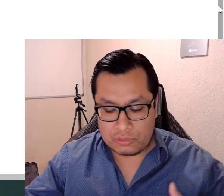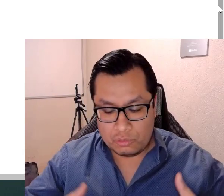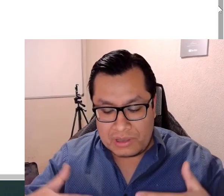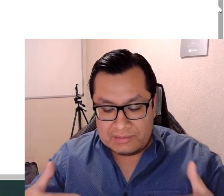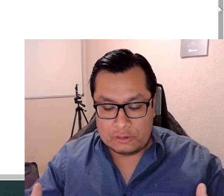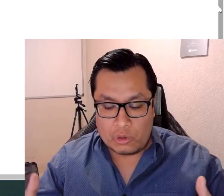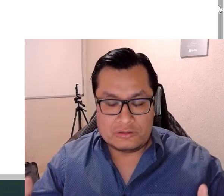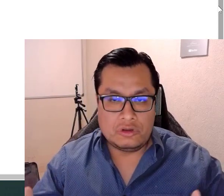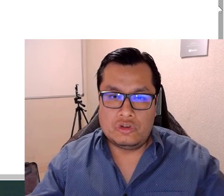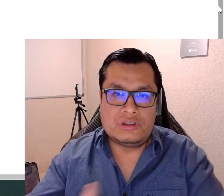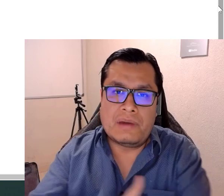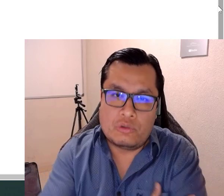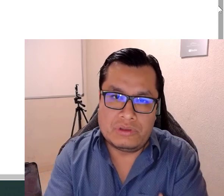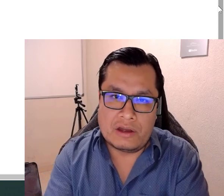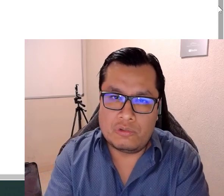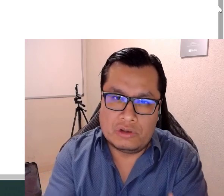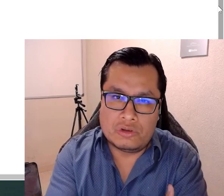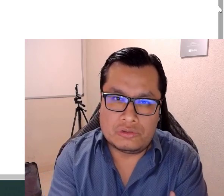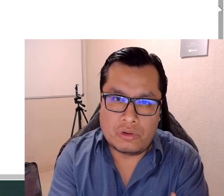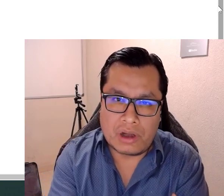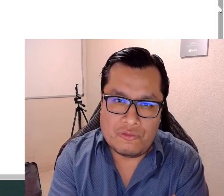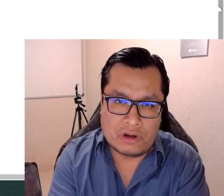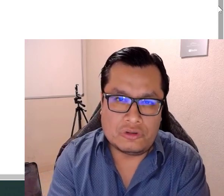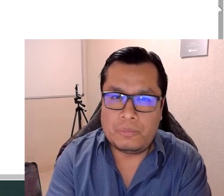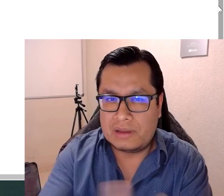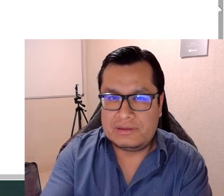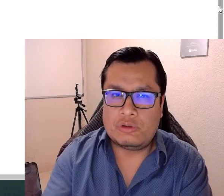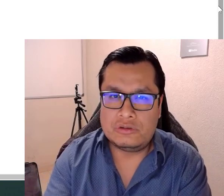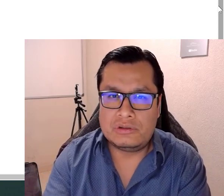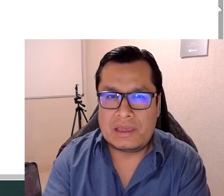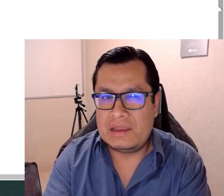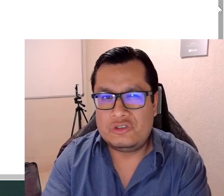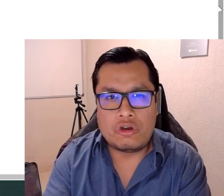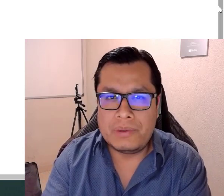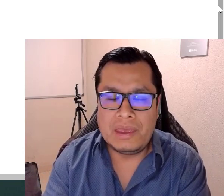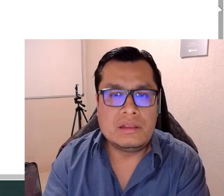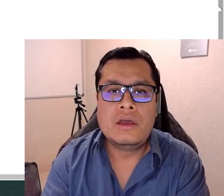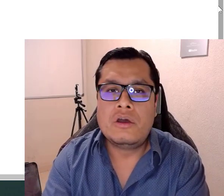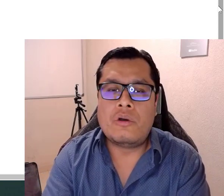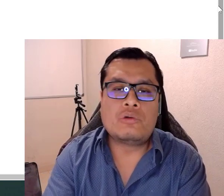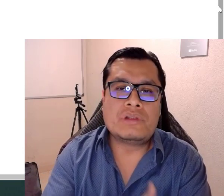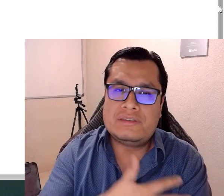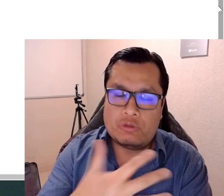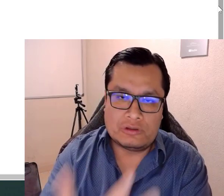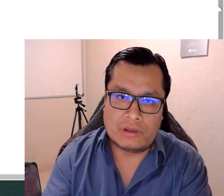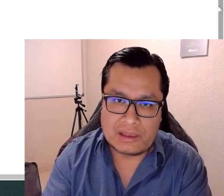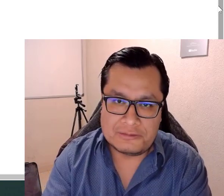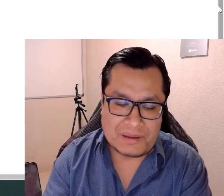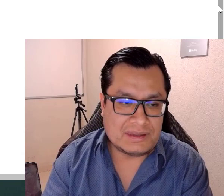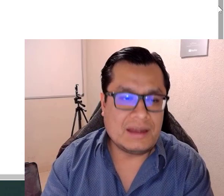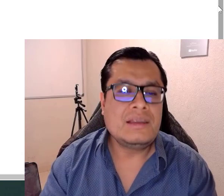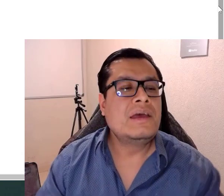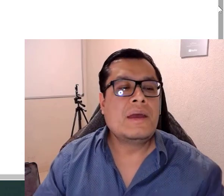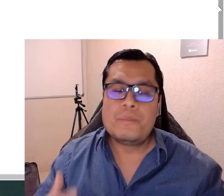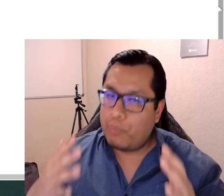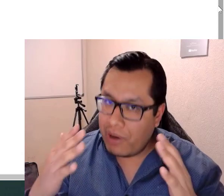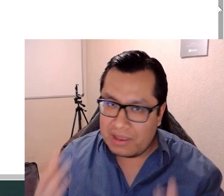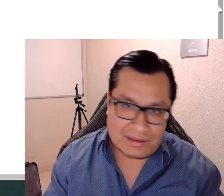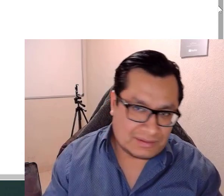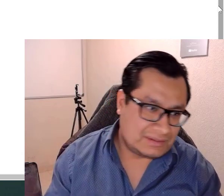por una situación no se vacunaron cuando nos tocó refuerzo, por la situación de que les dio COVID o alguna situación en especial,